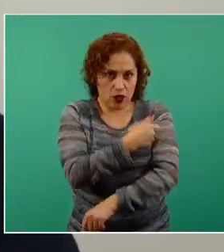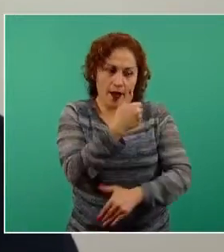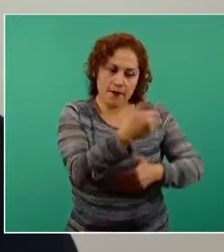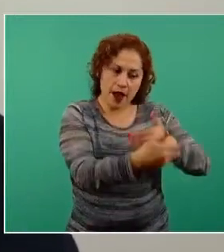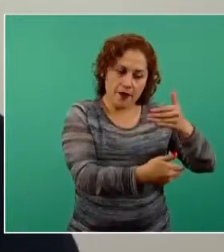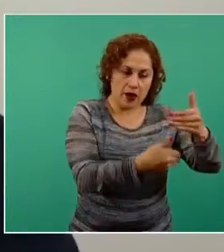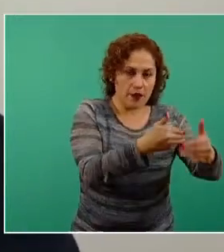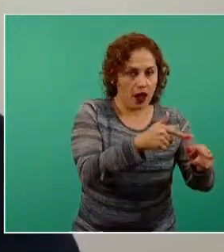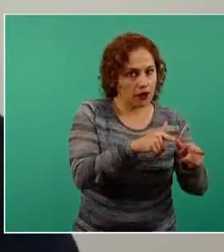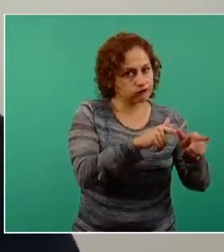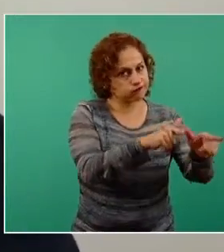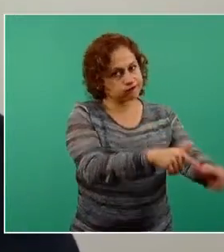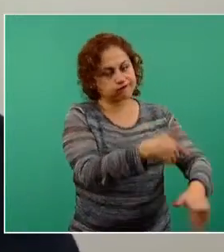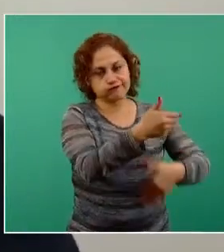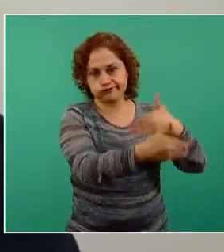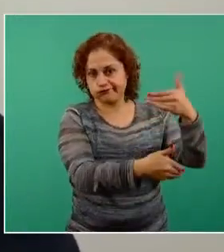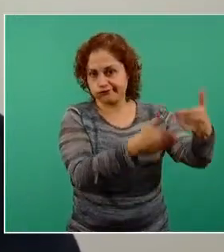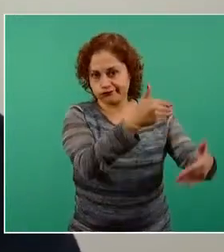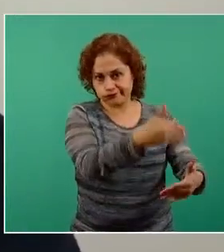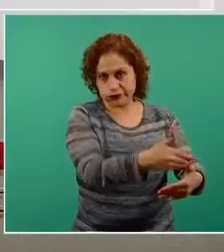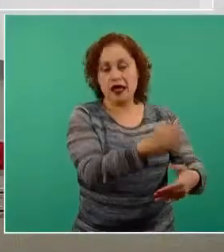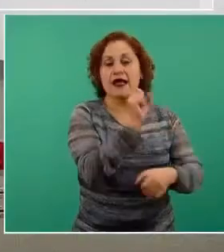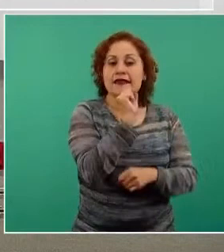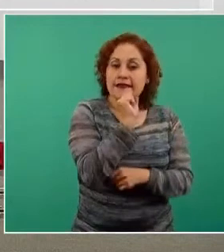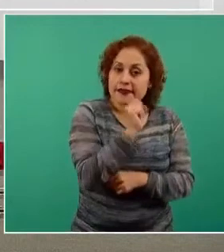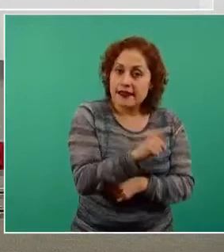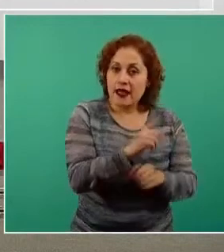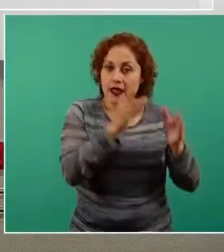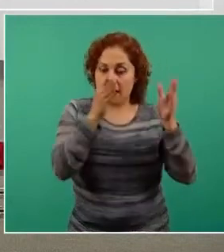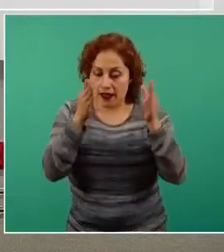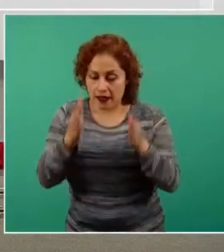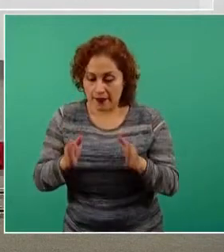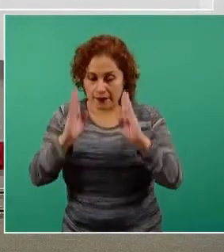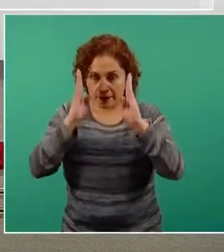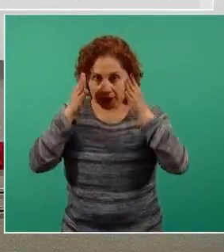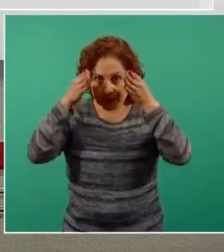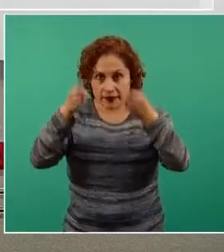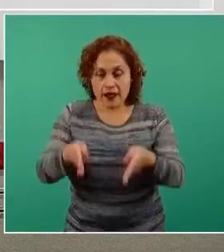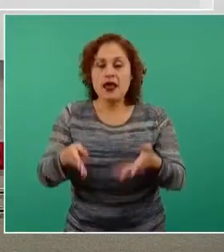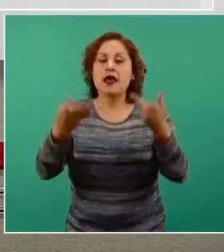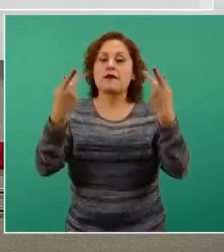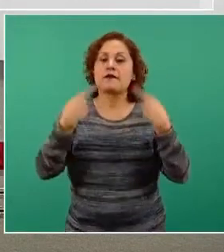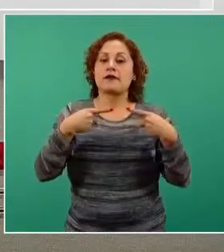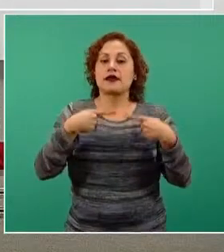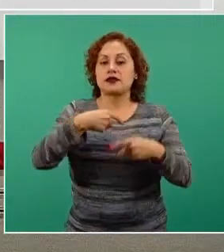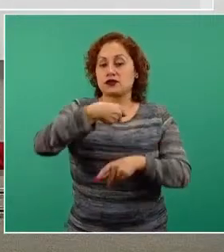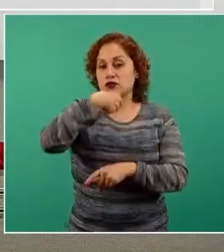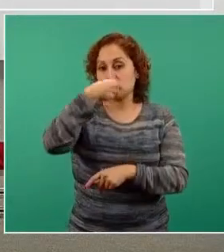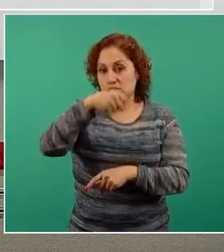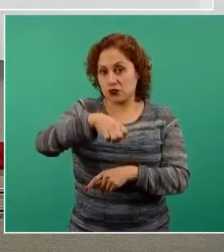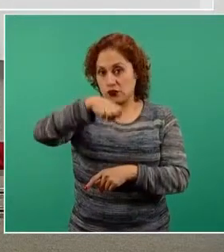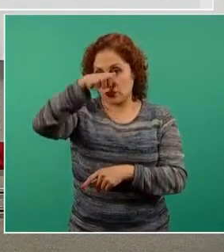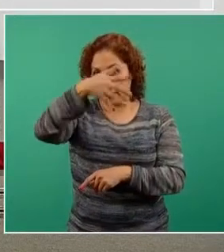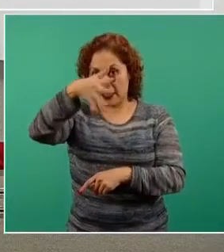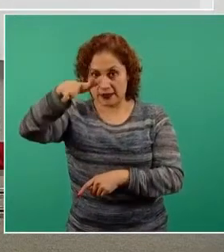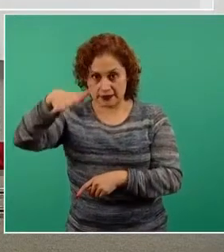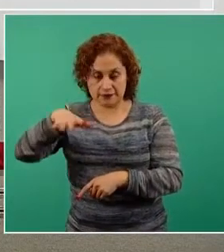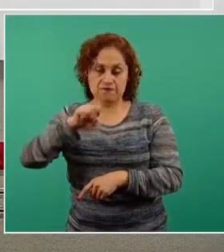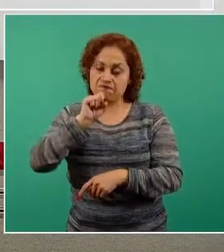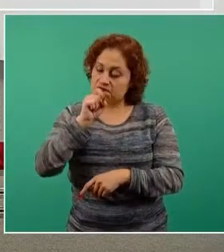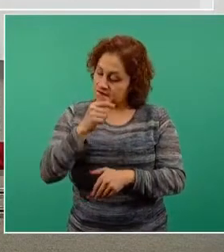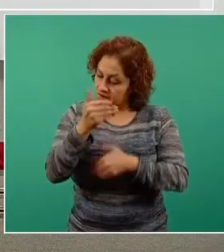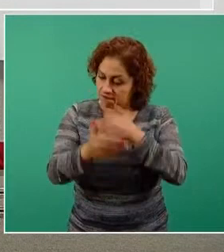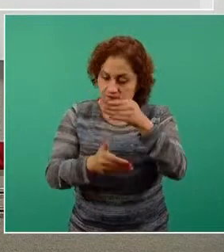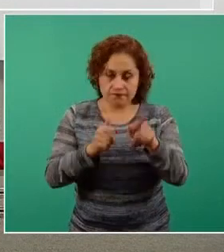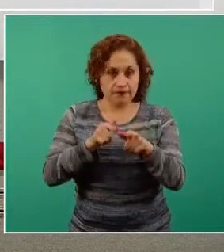termina de avanzar y de concluir, sobre todo, seguimos trabajando la segunda etapa, que son los adultos mayores.